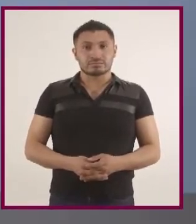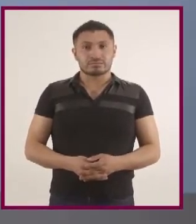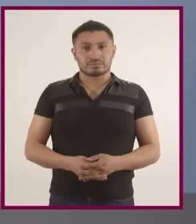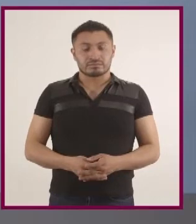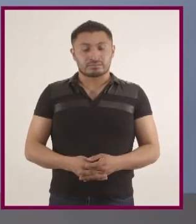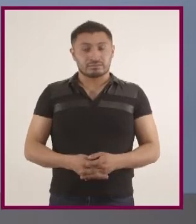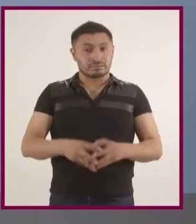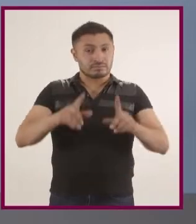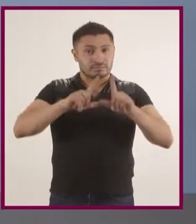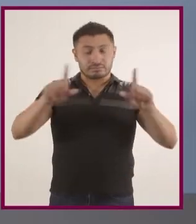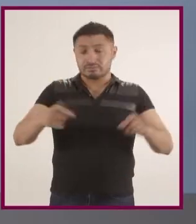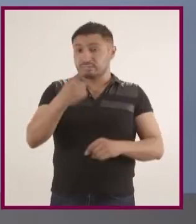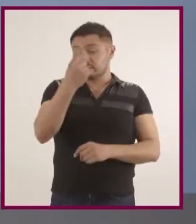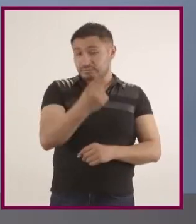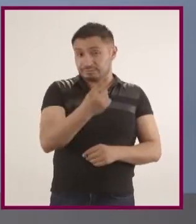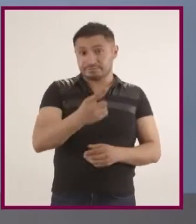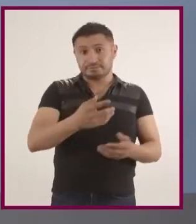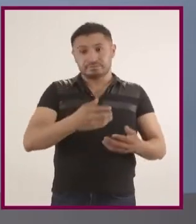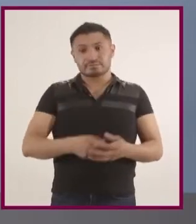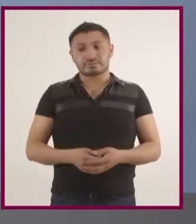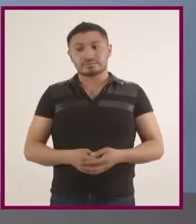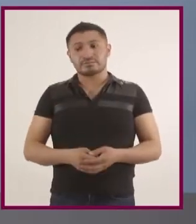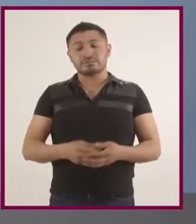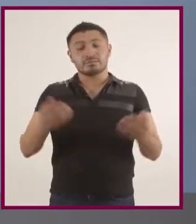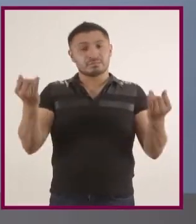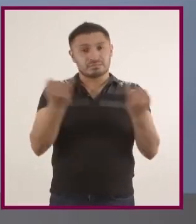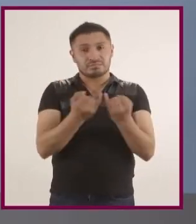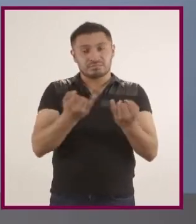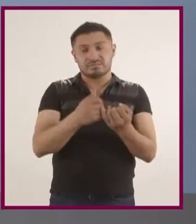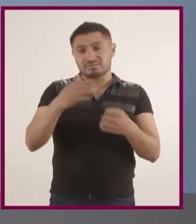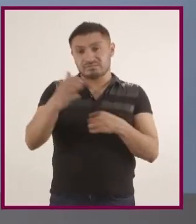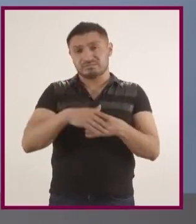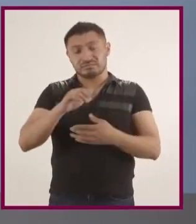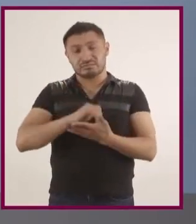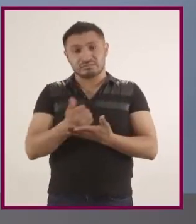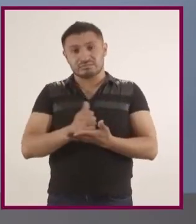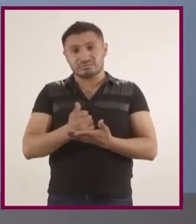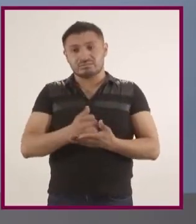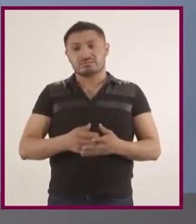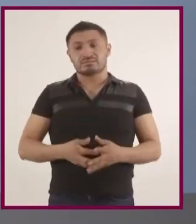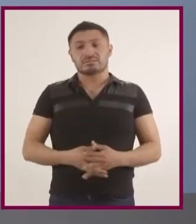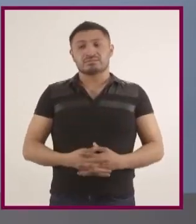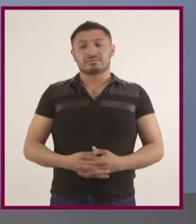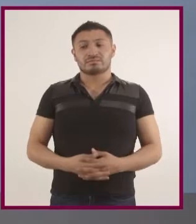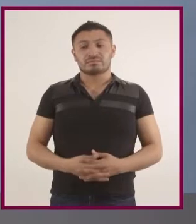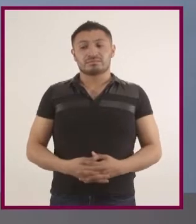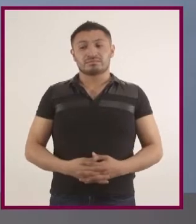ya está una de las botellas y hacemos lo mismo con la siguiente